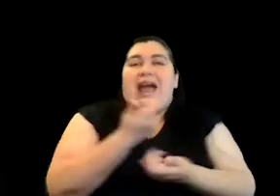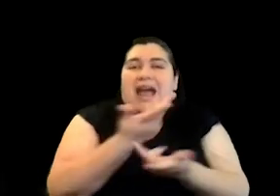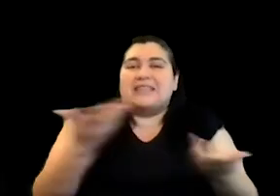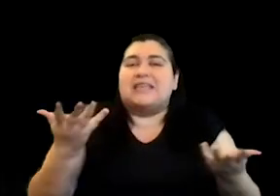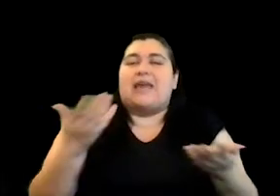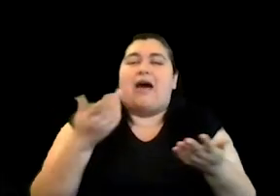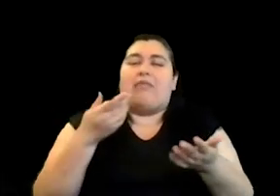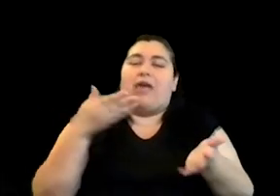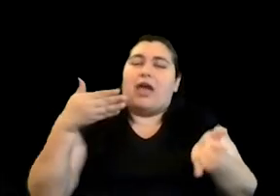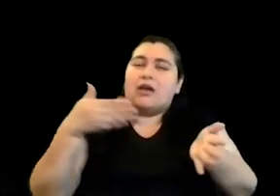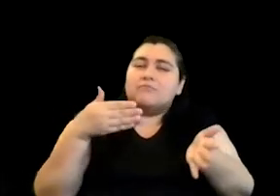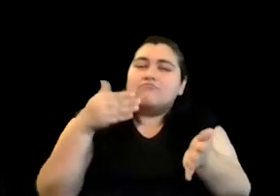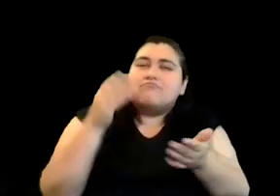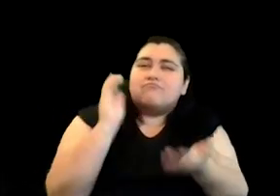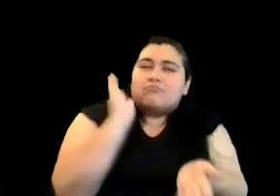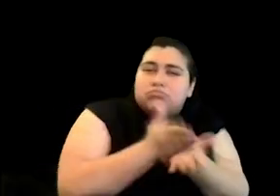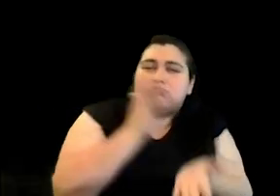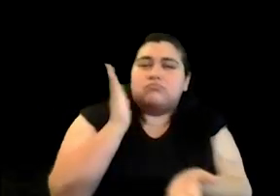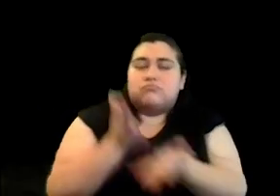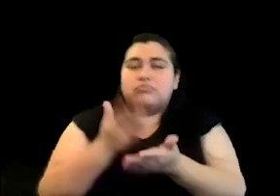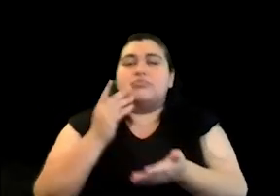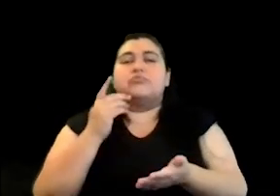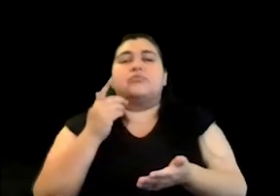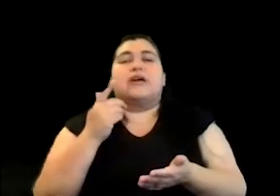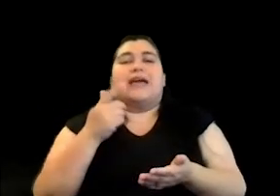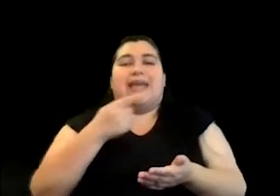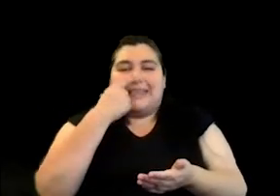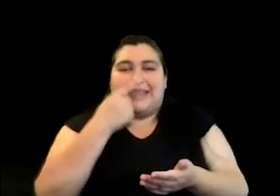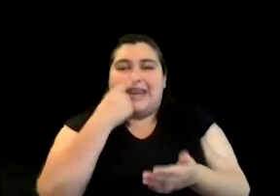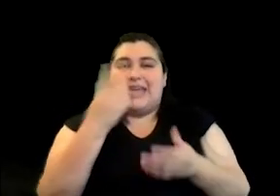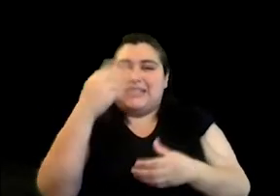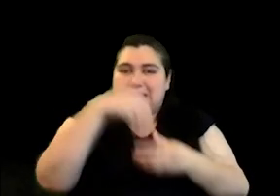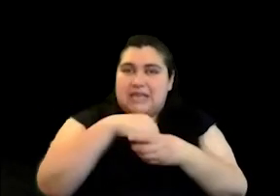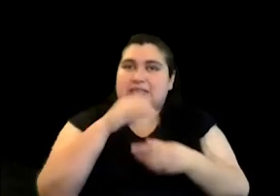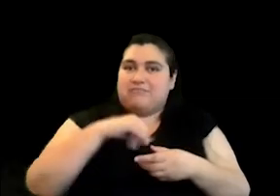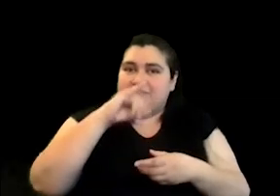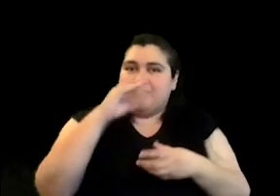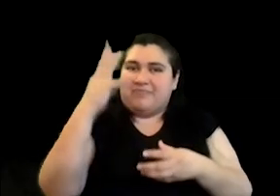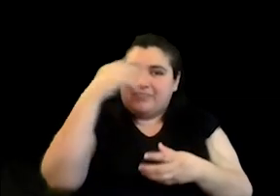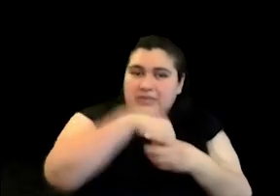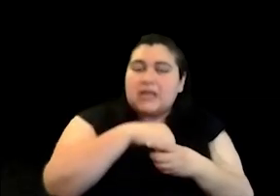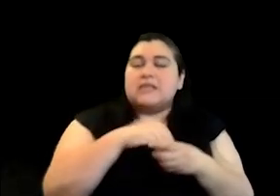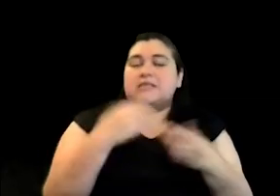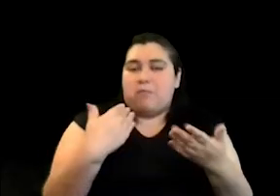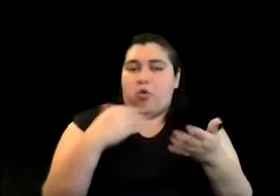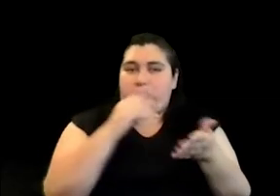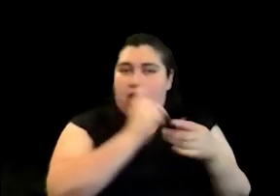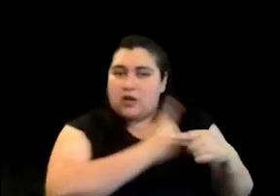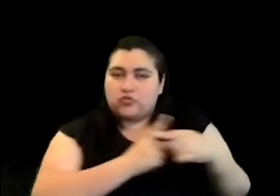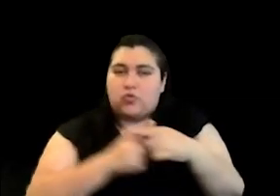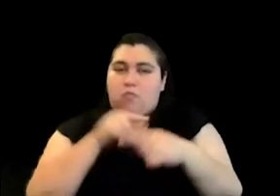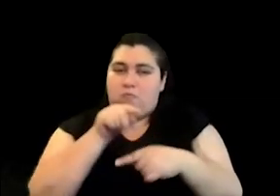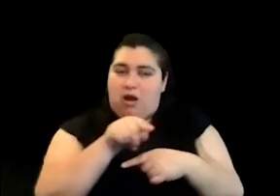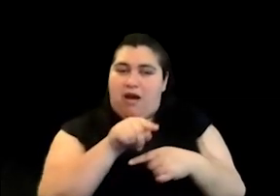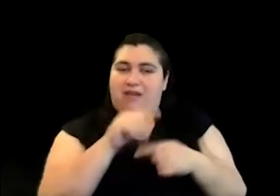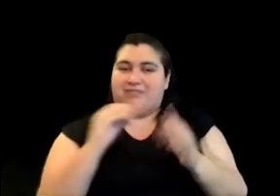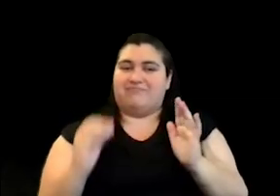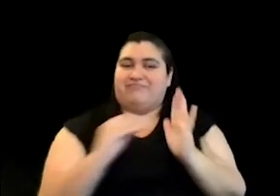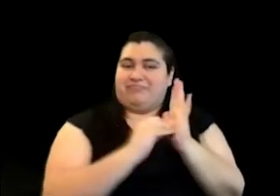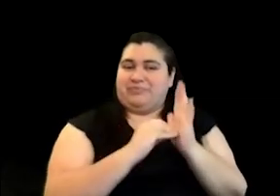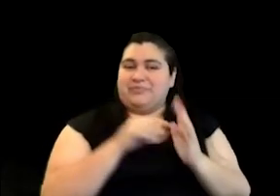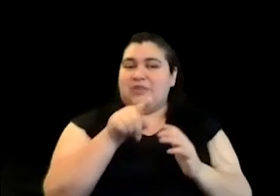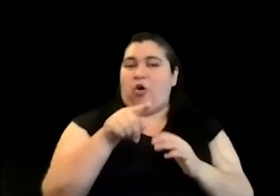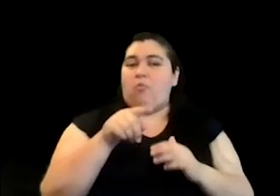obligaciones y multas e intereses que se podrían incorporar a este régimen de